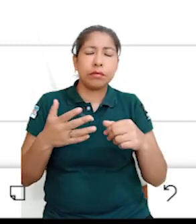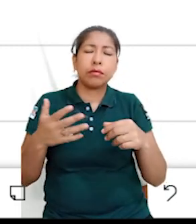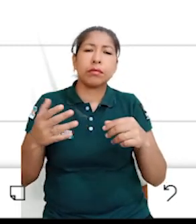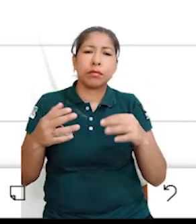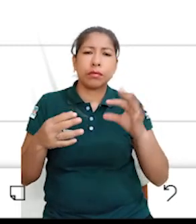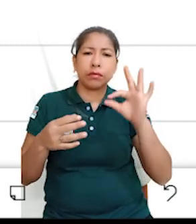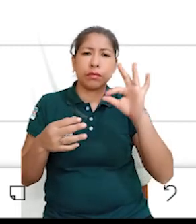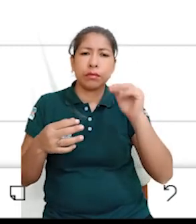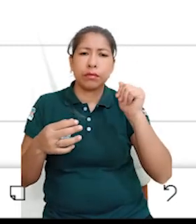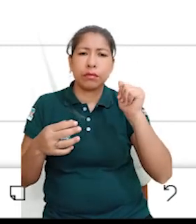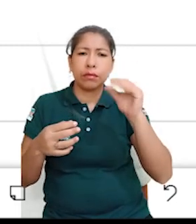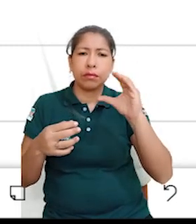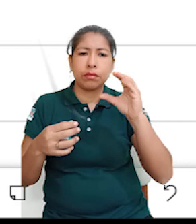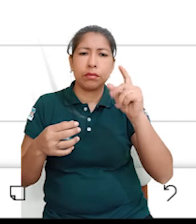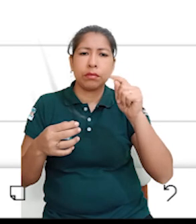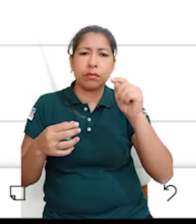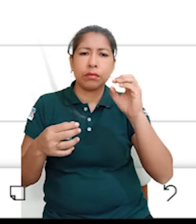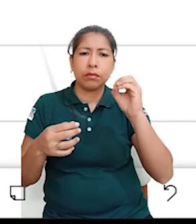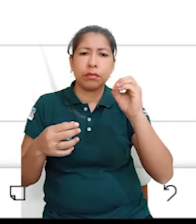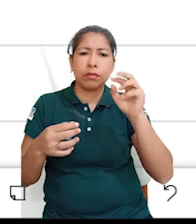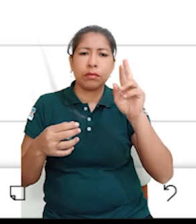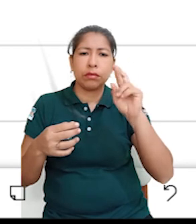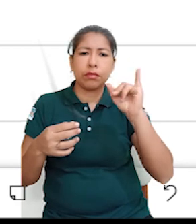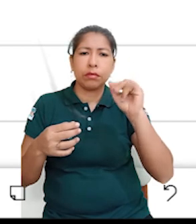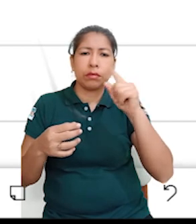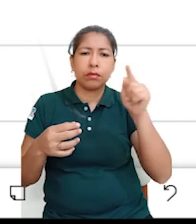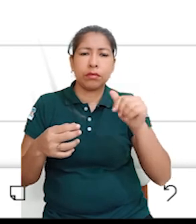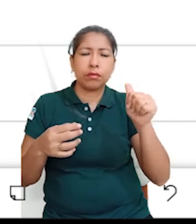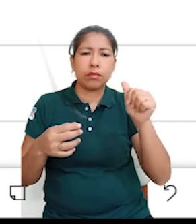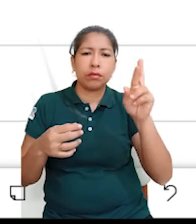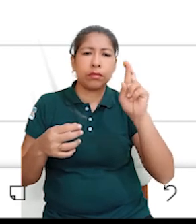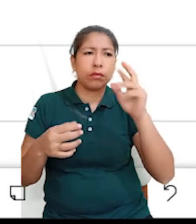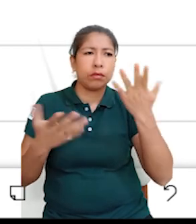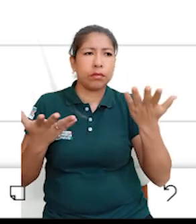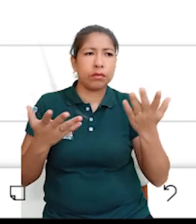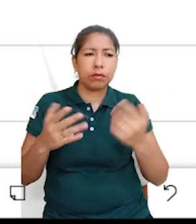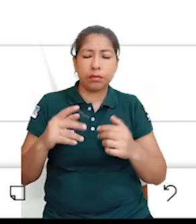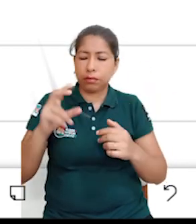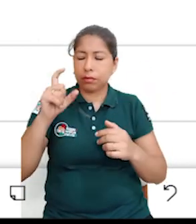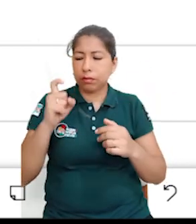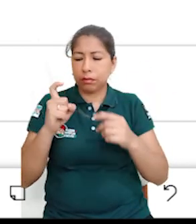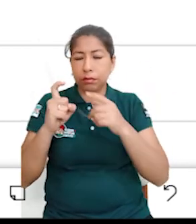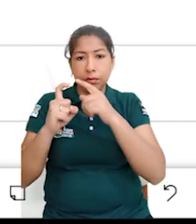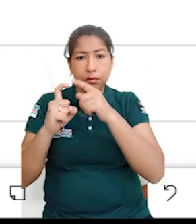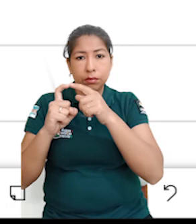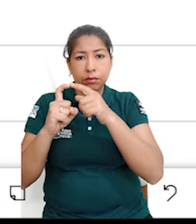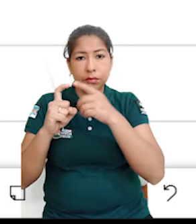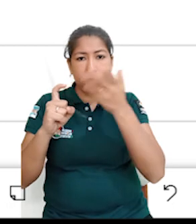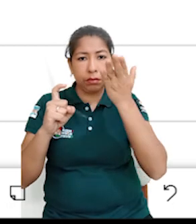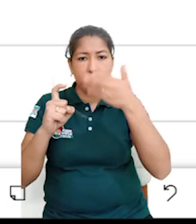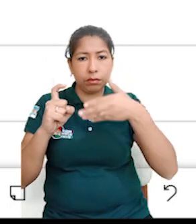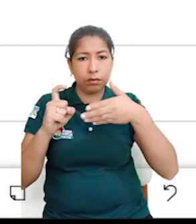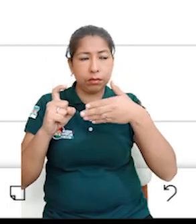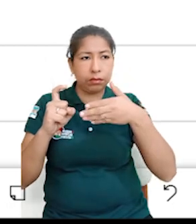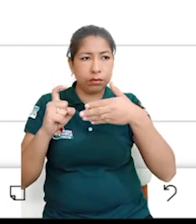Factor común, x, y dentro del paréntesis anotamos el valor que nos queda. X cuadrado dividido entre x,